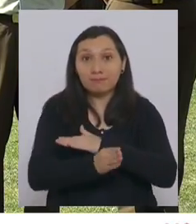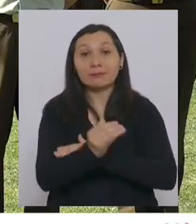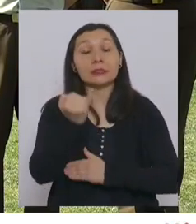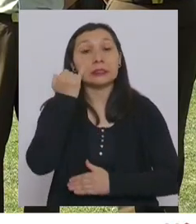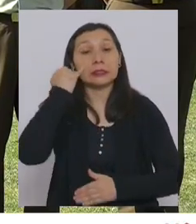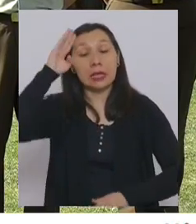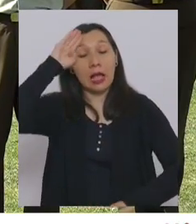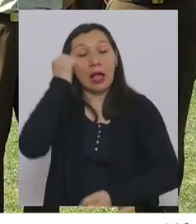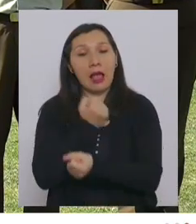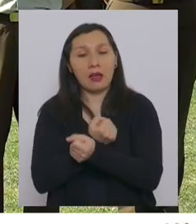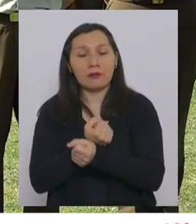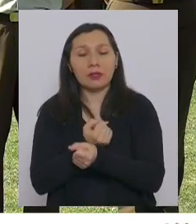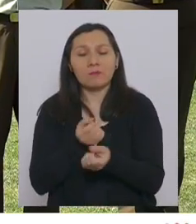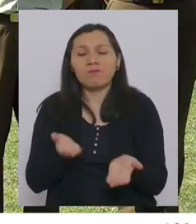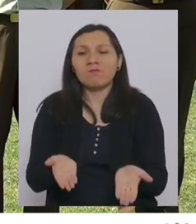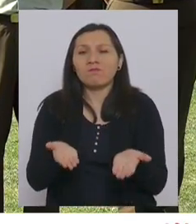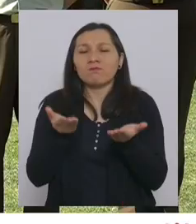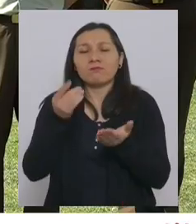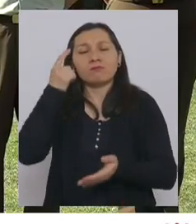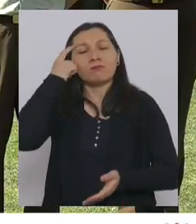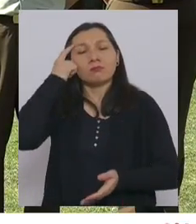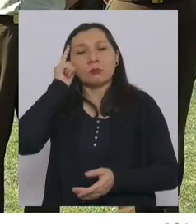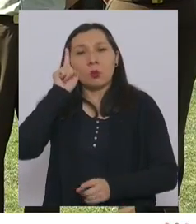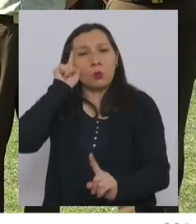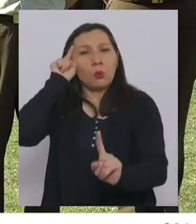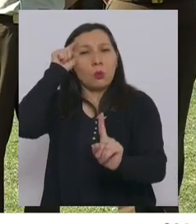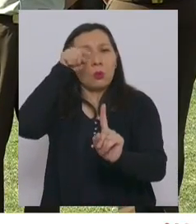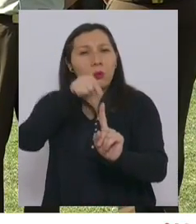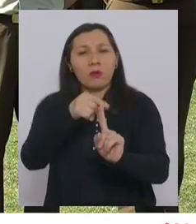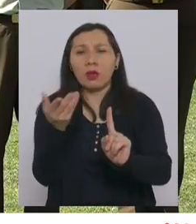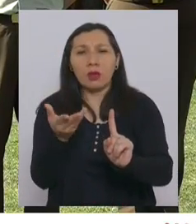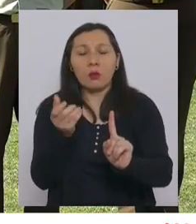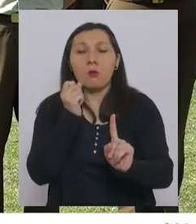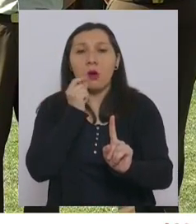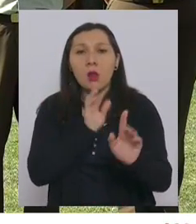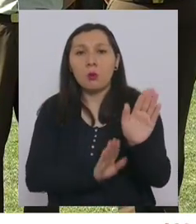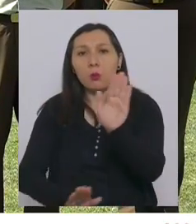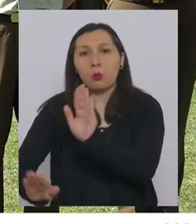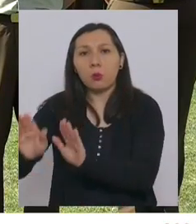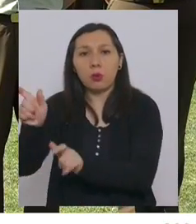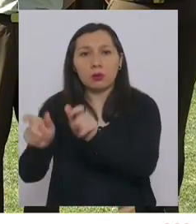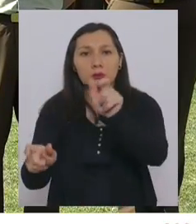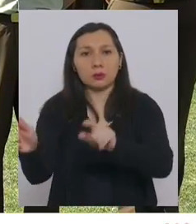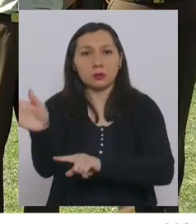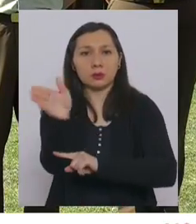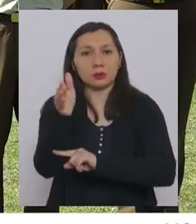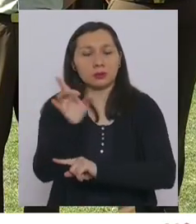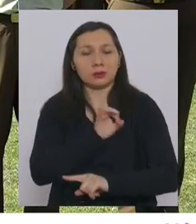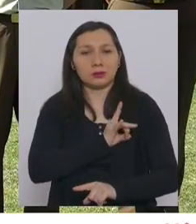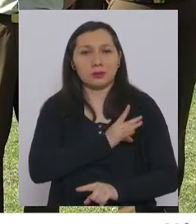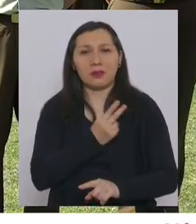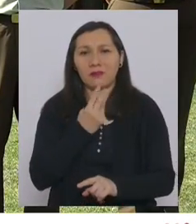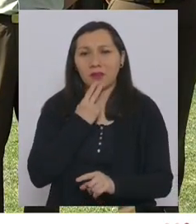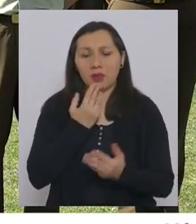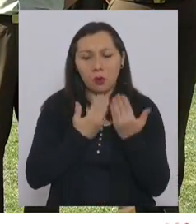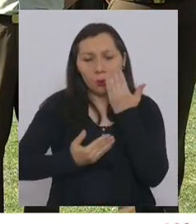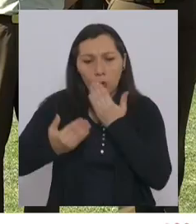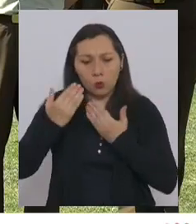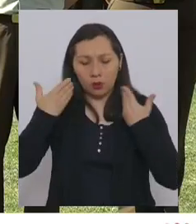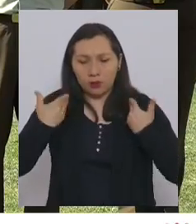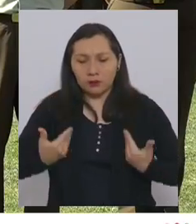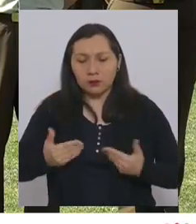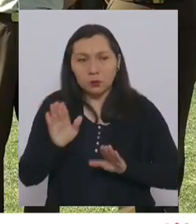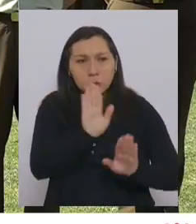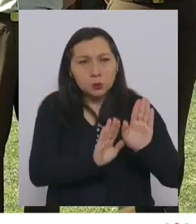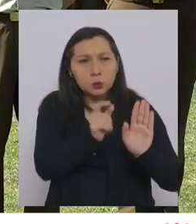se levantan con un solo objetivo: proteger a sus compatriotas, proteger su vida, proteger su integridad